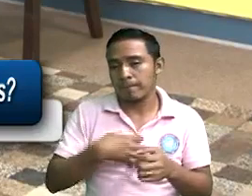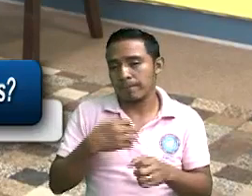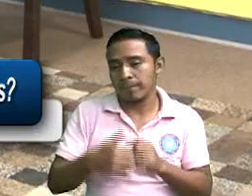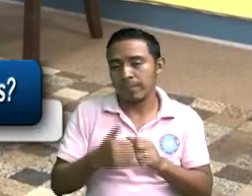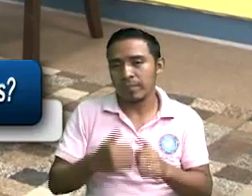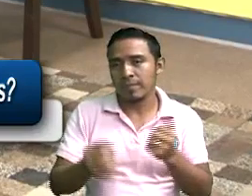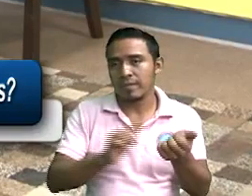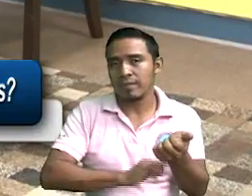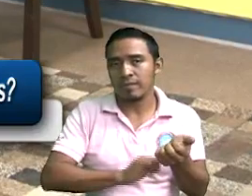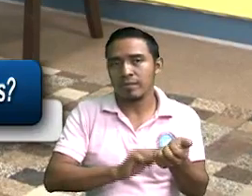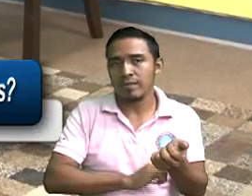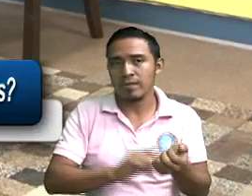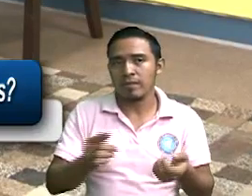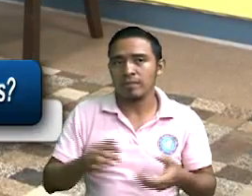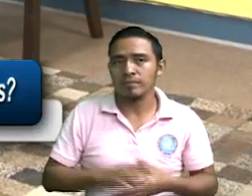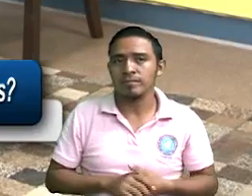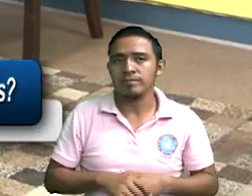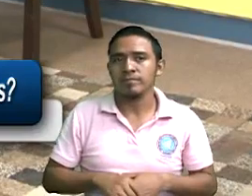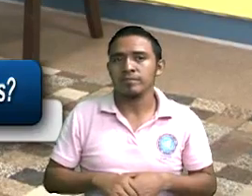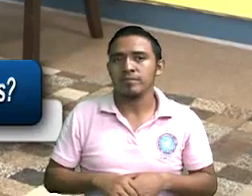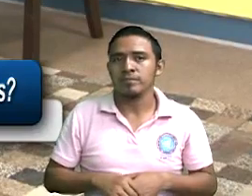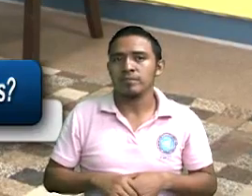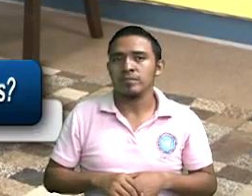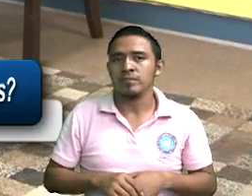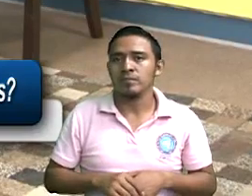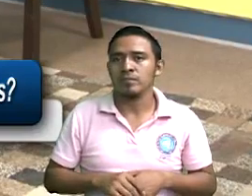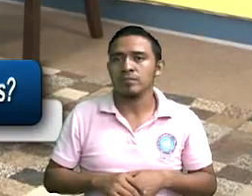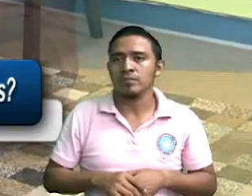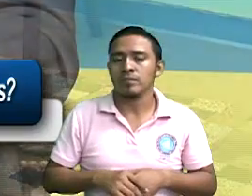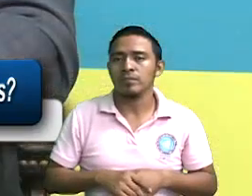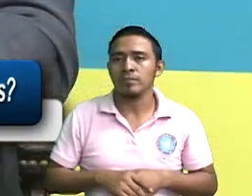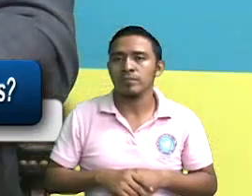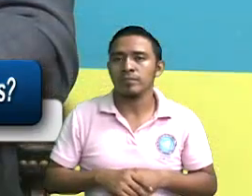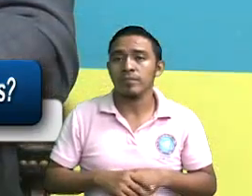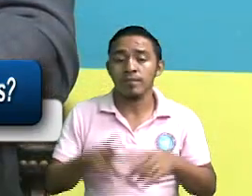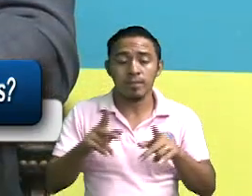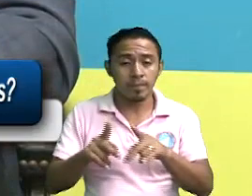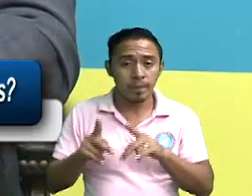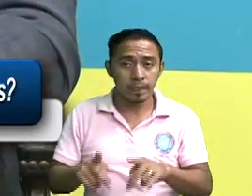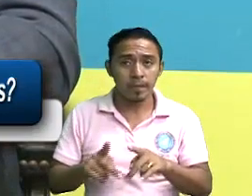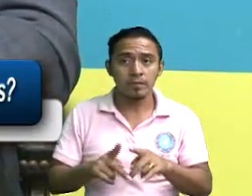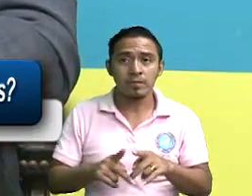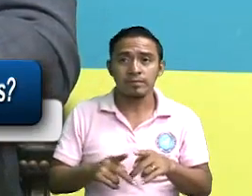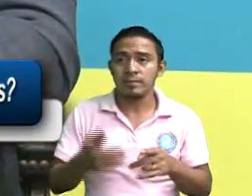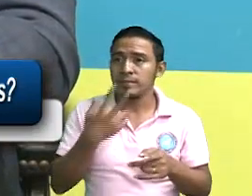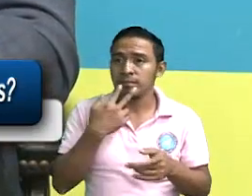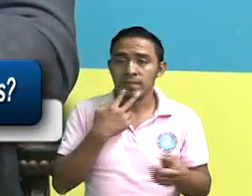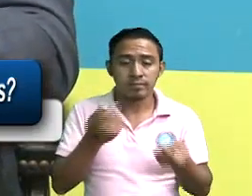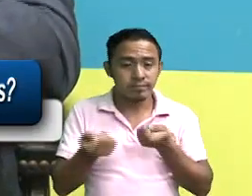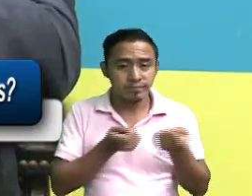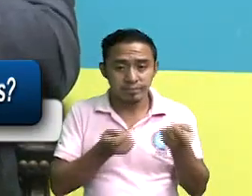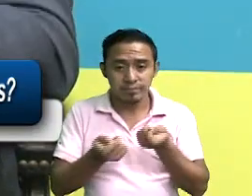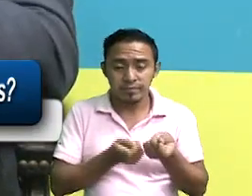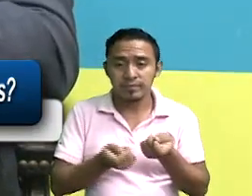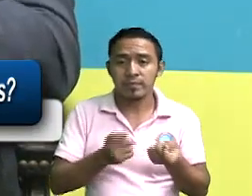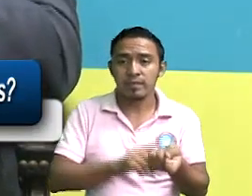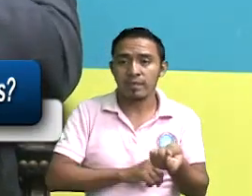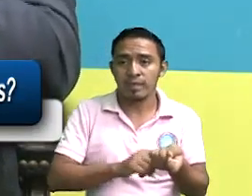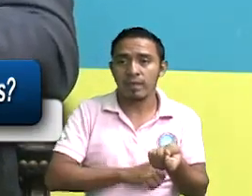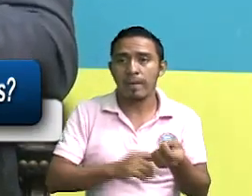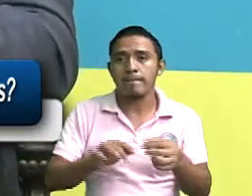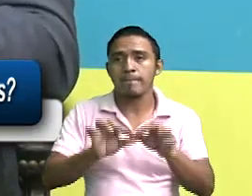diabética. ¿Cómo afecta la diabetes en este caso? El paciente, cuando no se controla bien su enfermedad, el